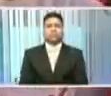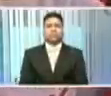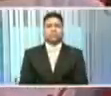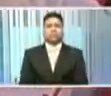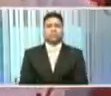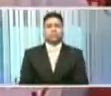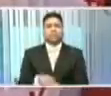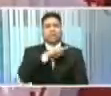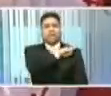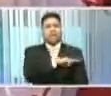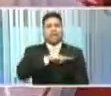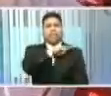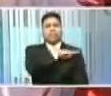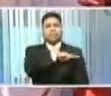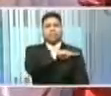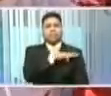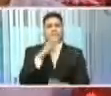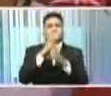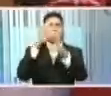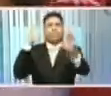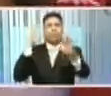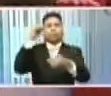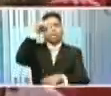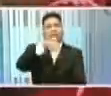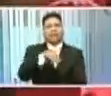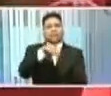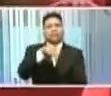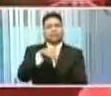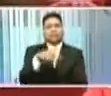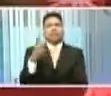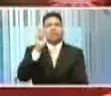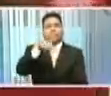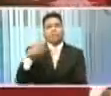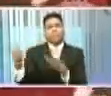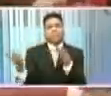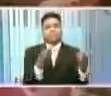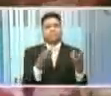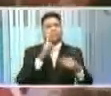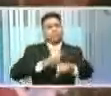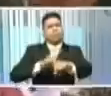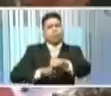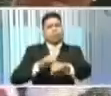la misión Transporte, que estuvo aquí visitándonos hace poco,